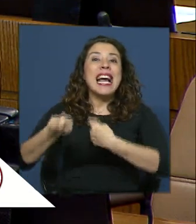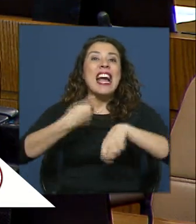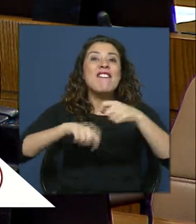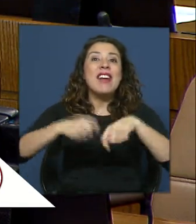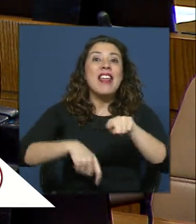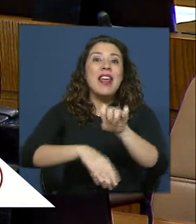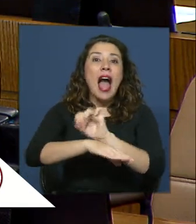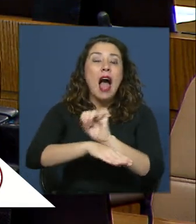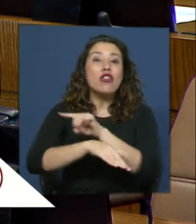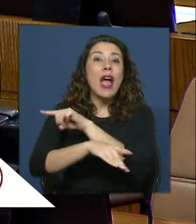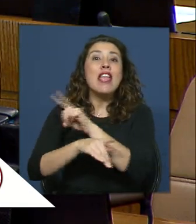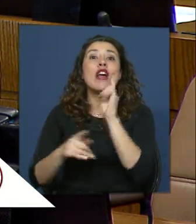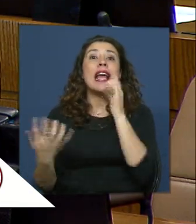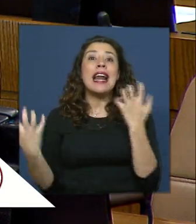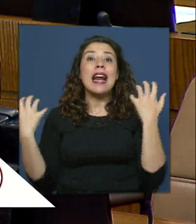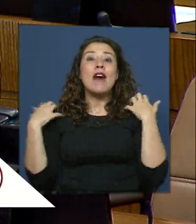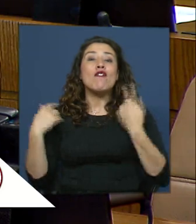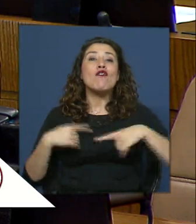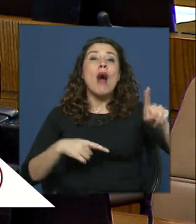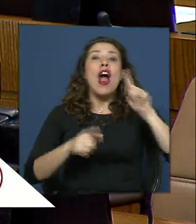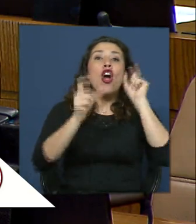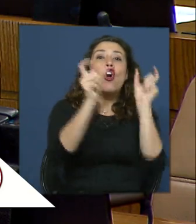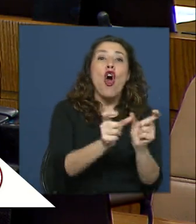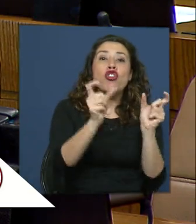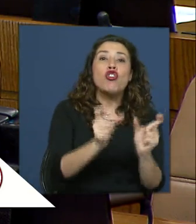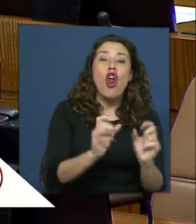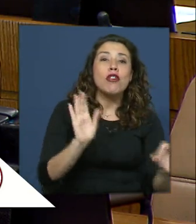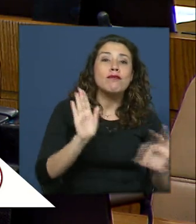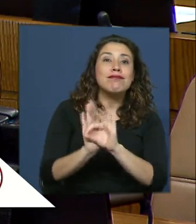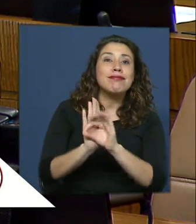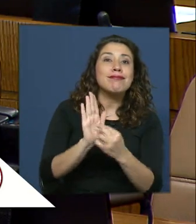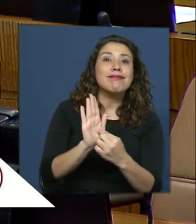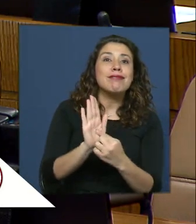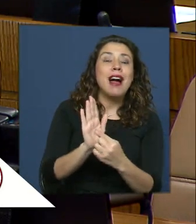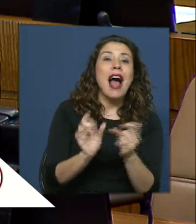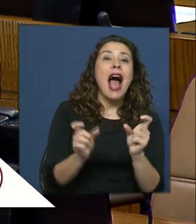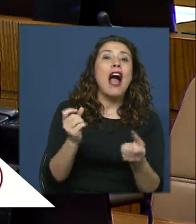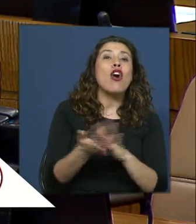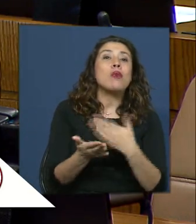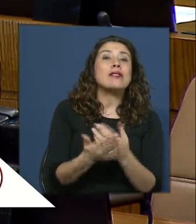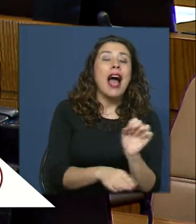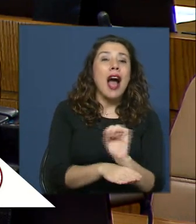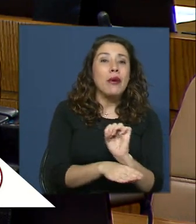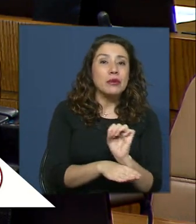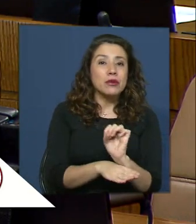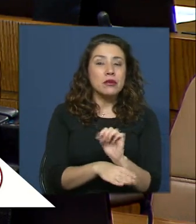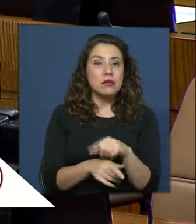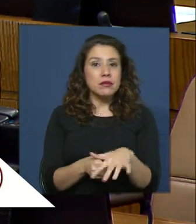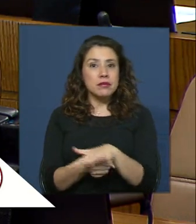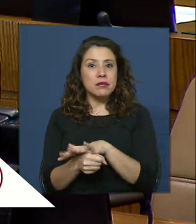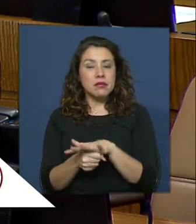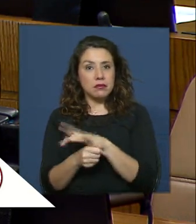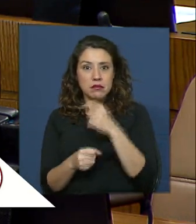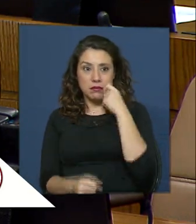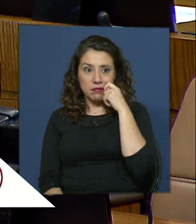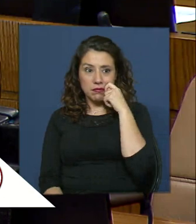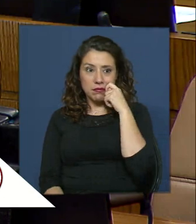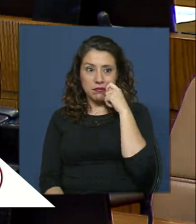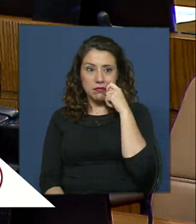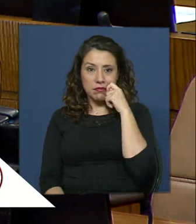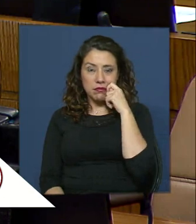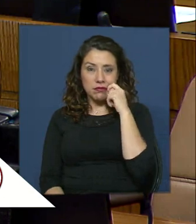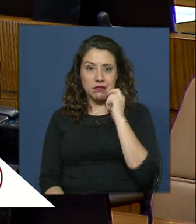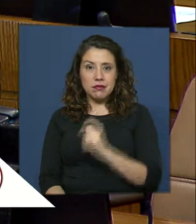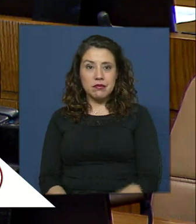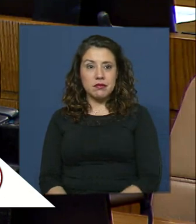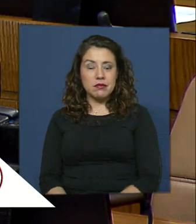porque ellos le hicieron la última revisión técnica. Entonces, por lo tanto, este tipo de situaciones ameritan